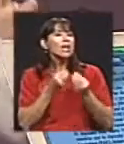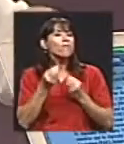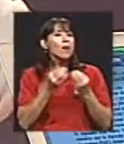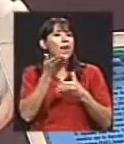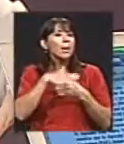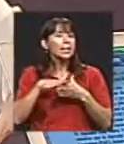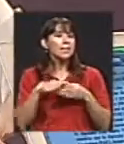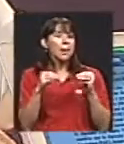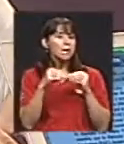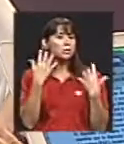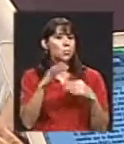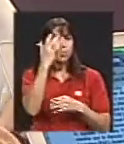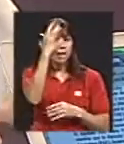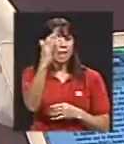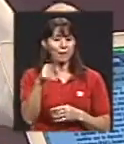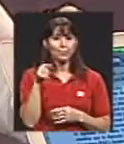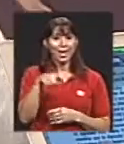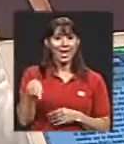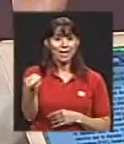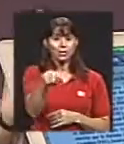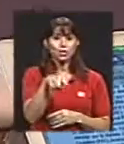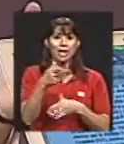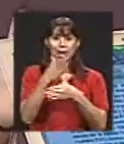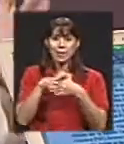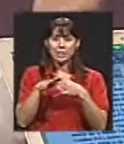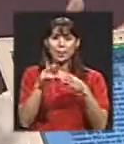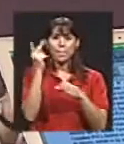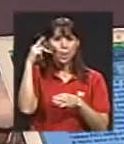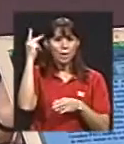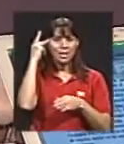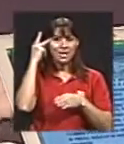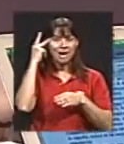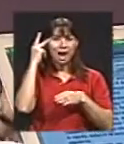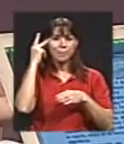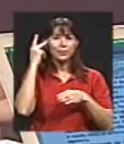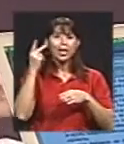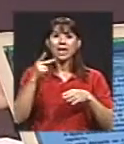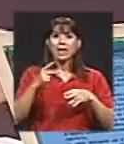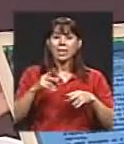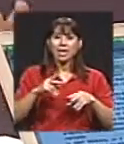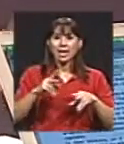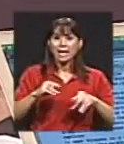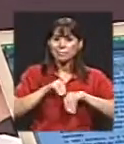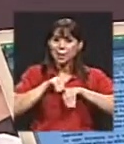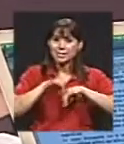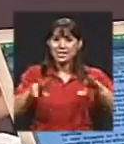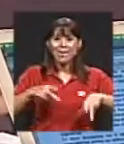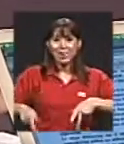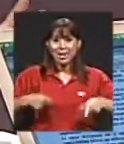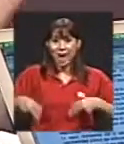que ellos en la parte política expansiva de gasto en tiempos de recesión económica